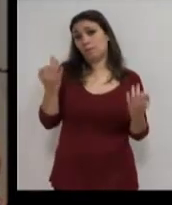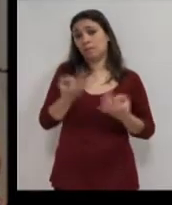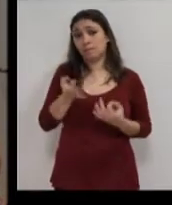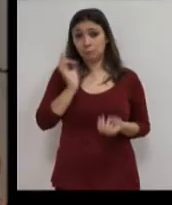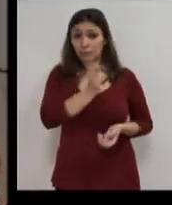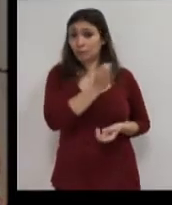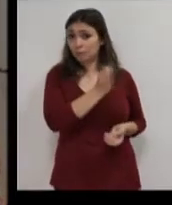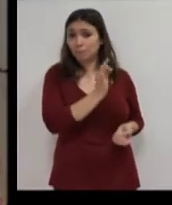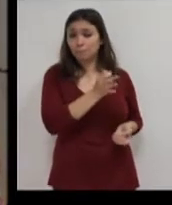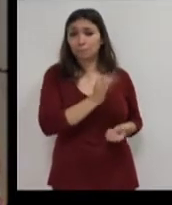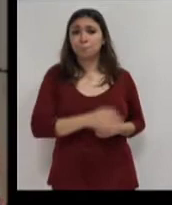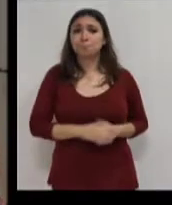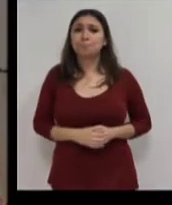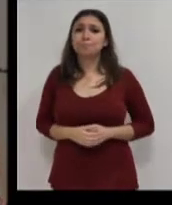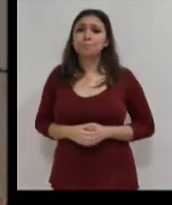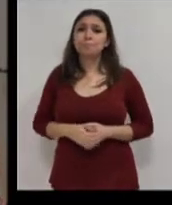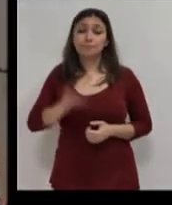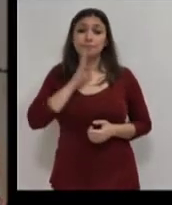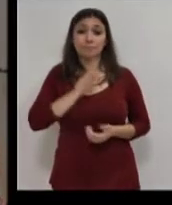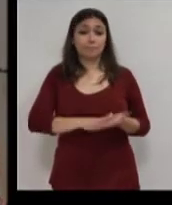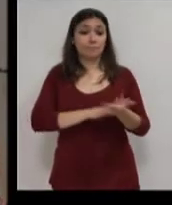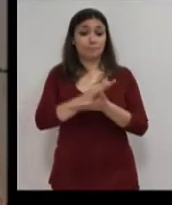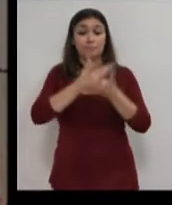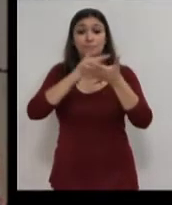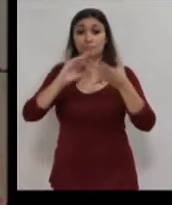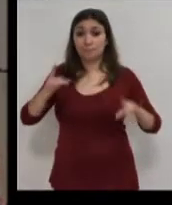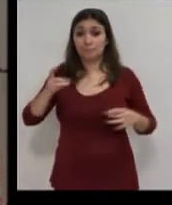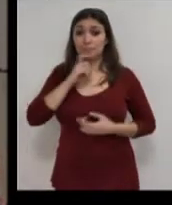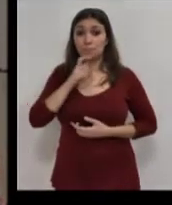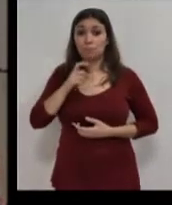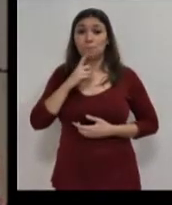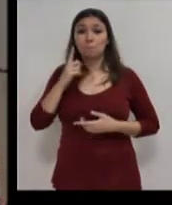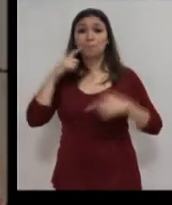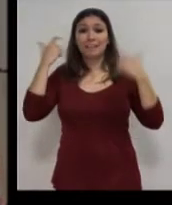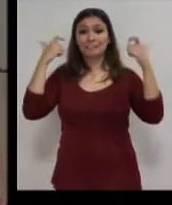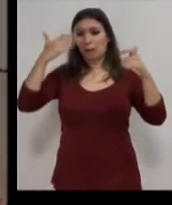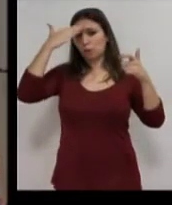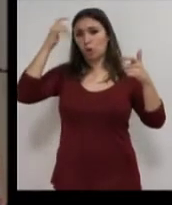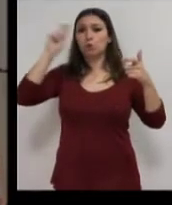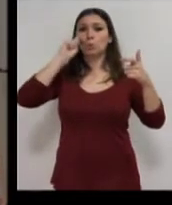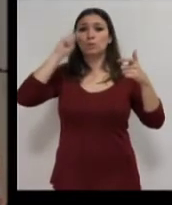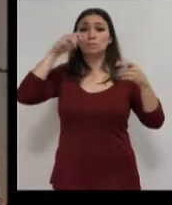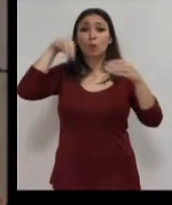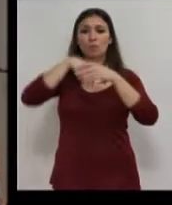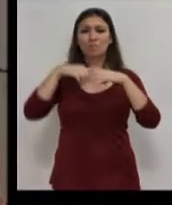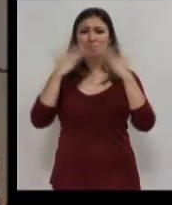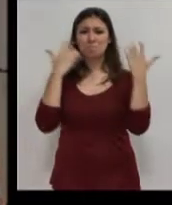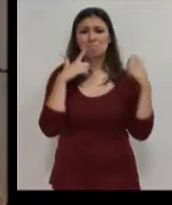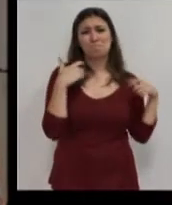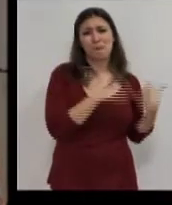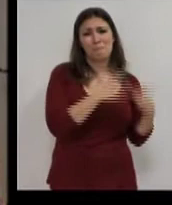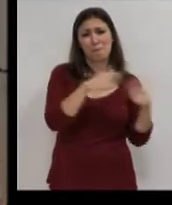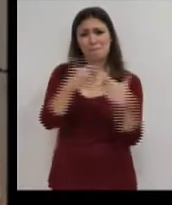relación con el turismo, que yo creo que otra cosa importante aquí es efectivamente la relación entre todo lo que estamos hablando y los distintos subsectores dentro